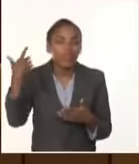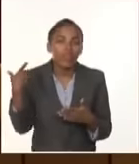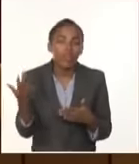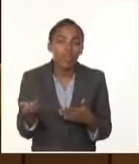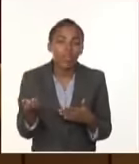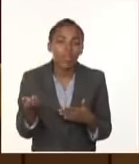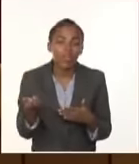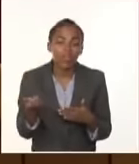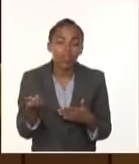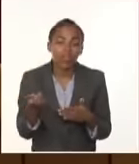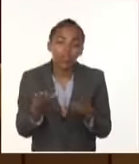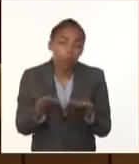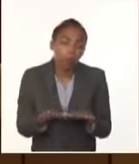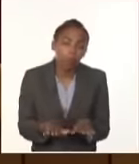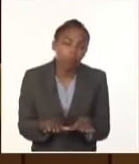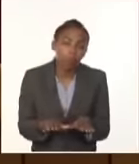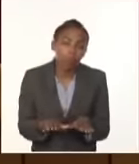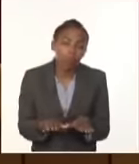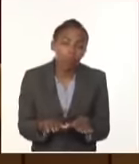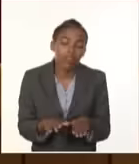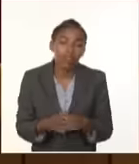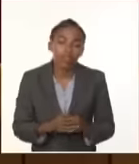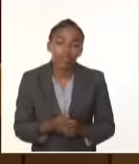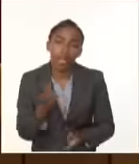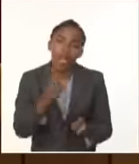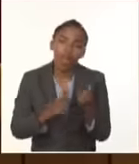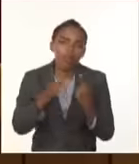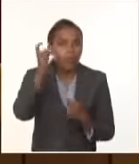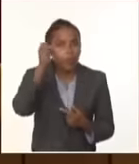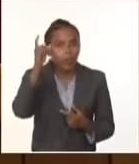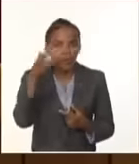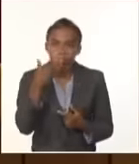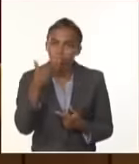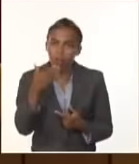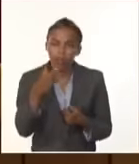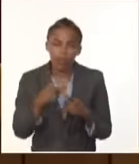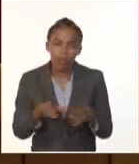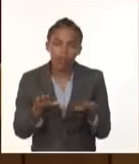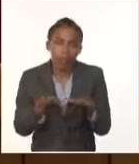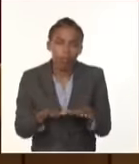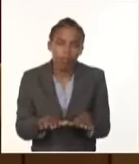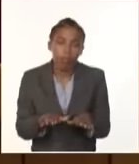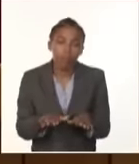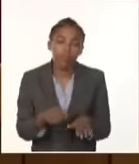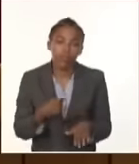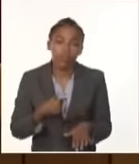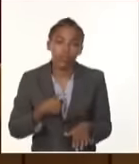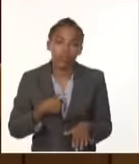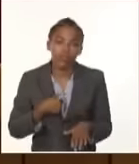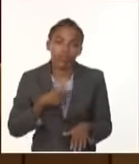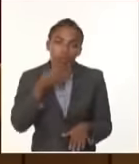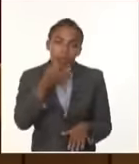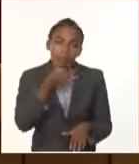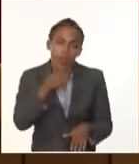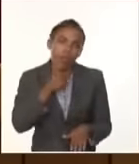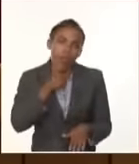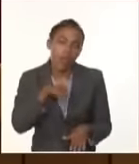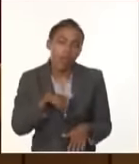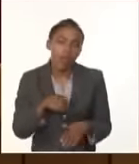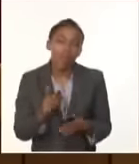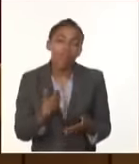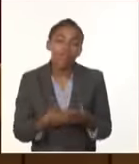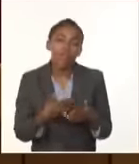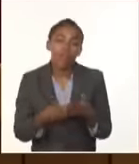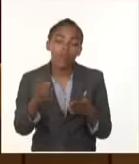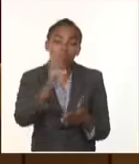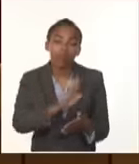nula, a pesar de algunas experiencias saludables. Puedo citar el caso de las biofábricas, que estaban